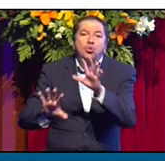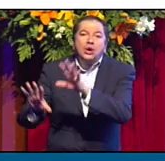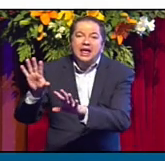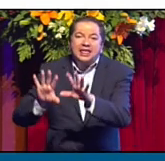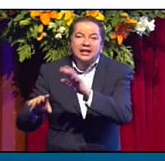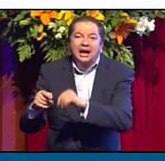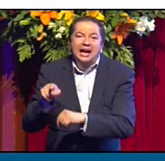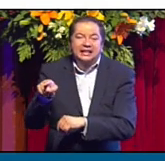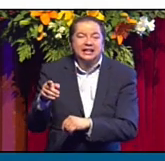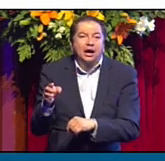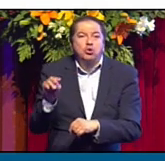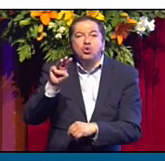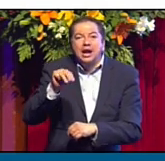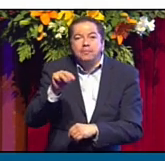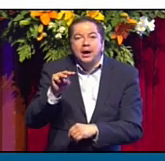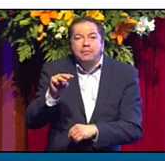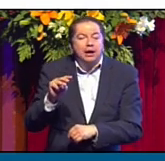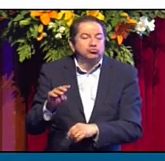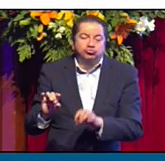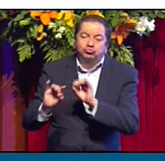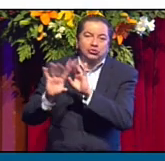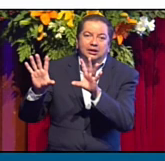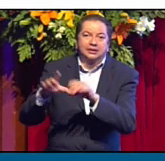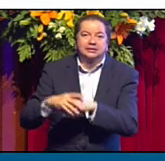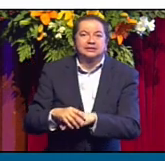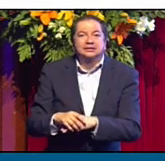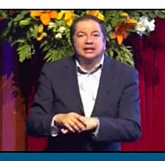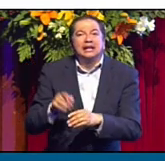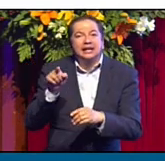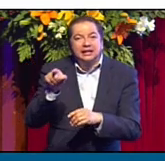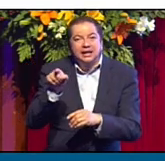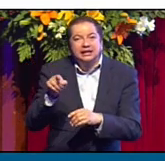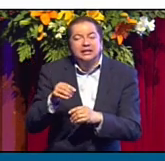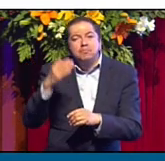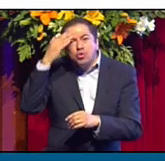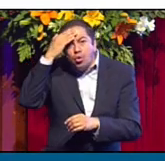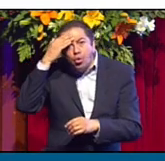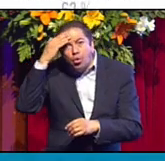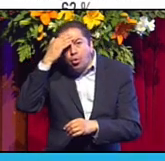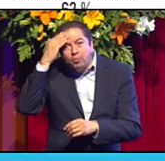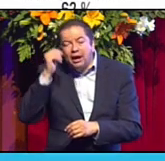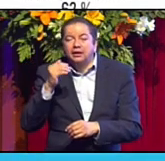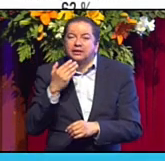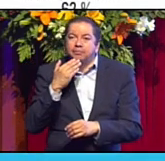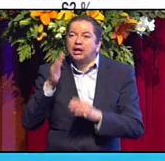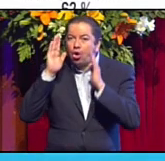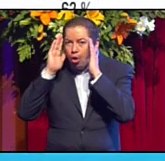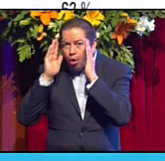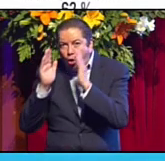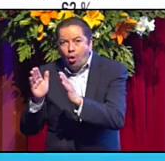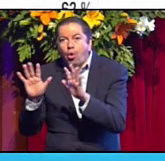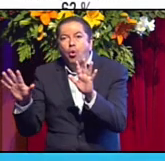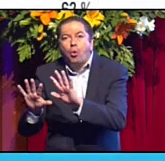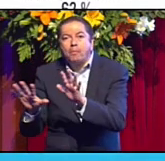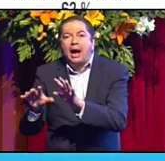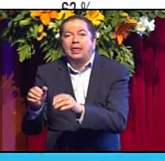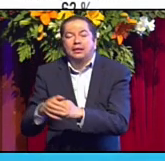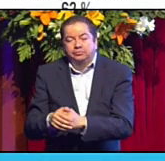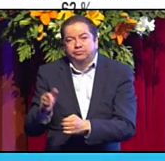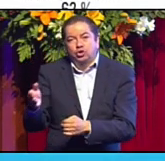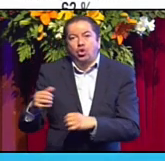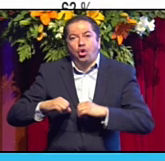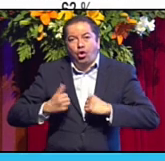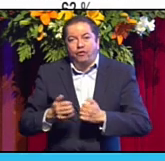una madre ejemplar que está preocupada y ocupada de nuestros jóvenes. Vamos a hablar de